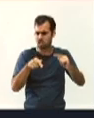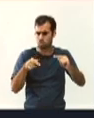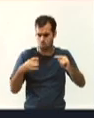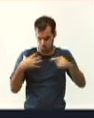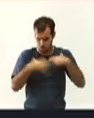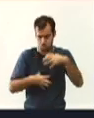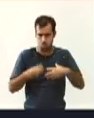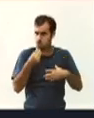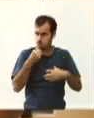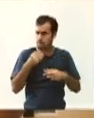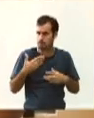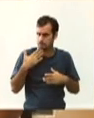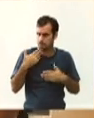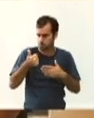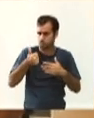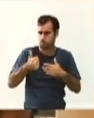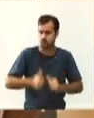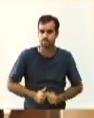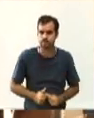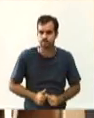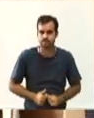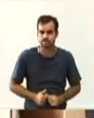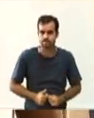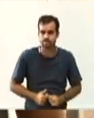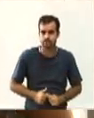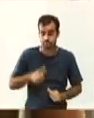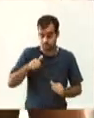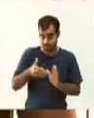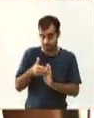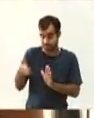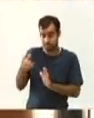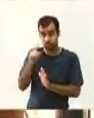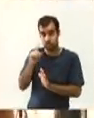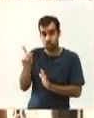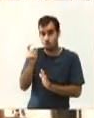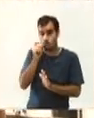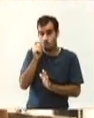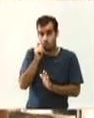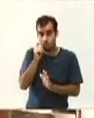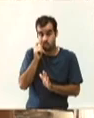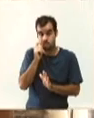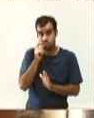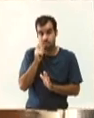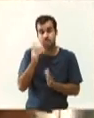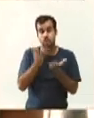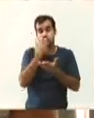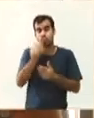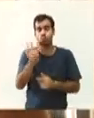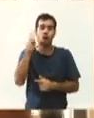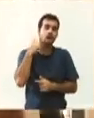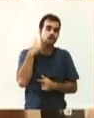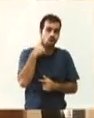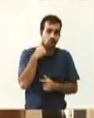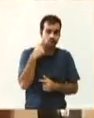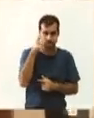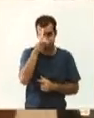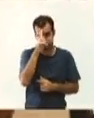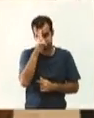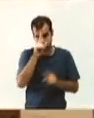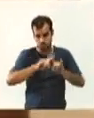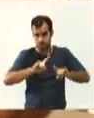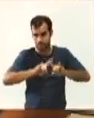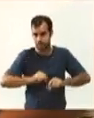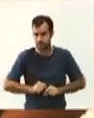repone fácilmente. A mi lado en estos momentos tengo a Fidel Castro, él es estudiante de cuarto año de Ciencias Médicas. Bienvenido, Fidel,